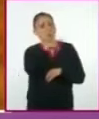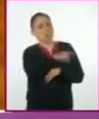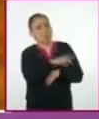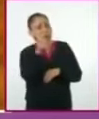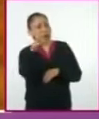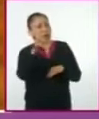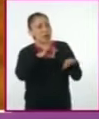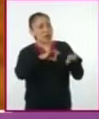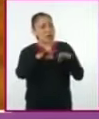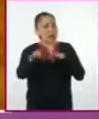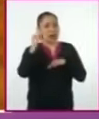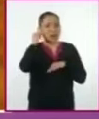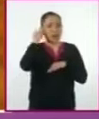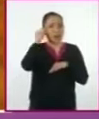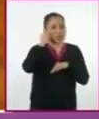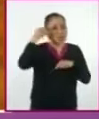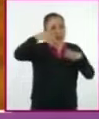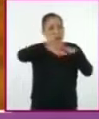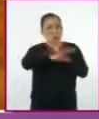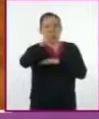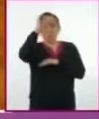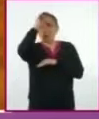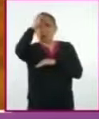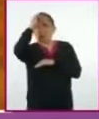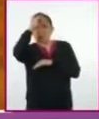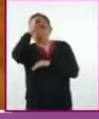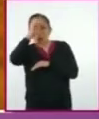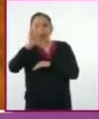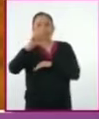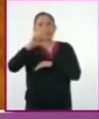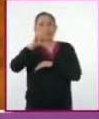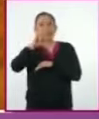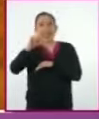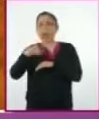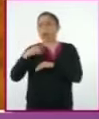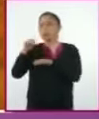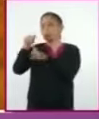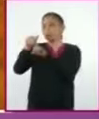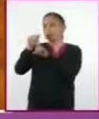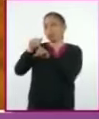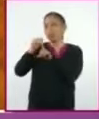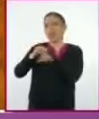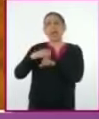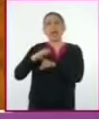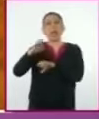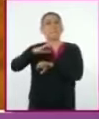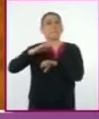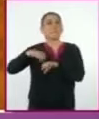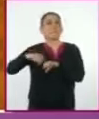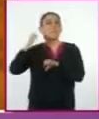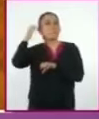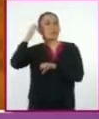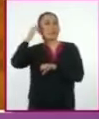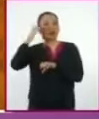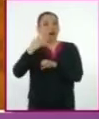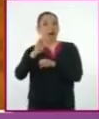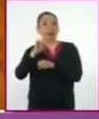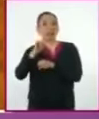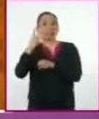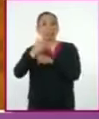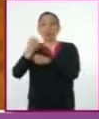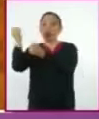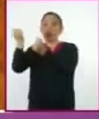laboriosos infiernos de las minas de oro antillanas y propuso al emperador Carlos V la importación de negros que